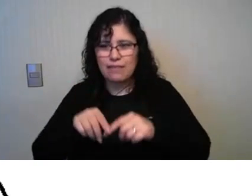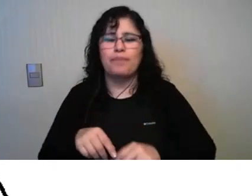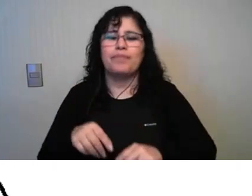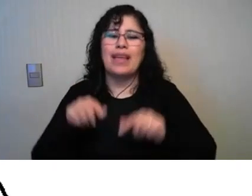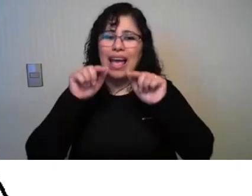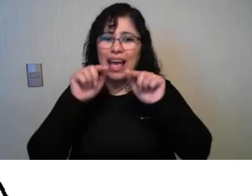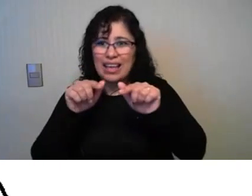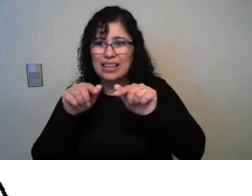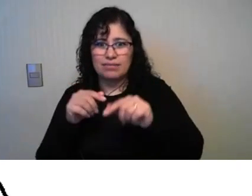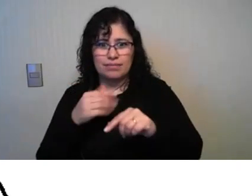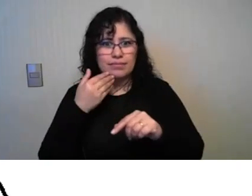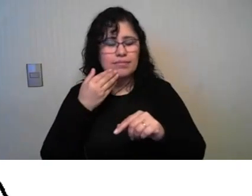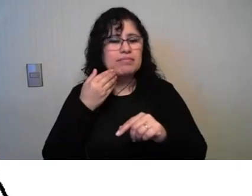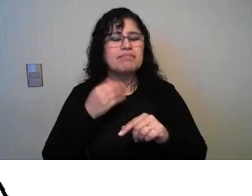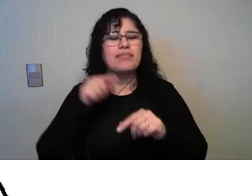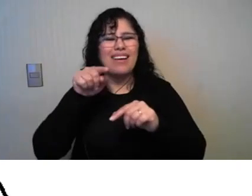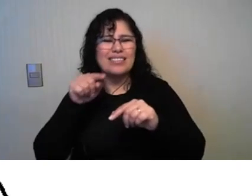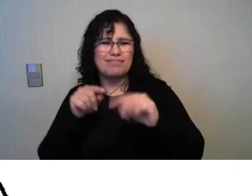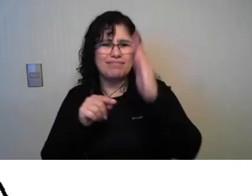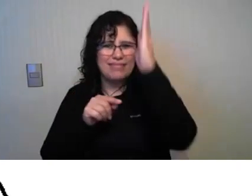línea media